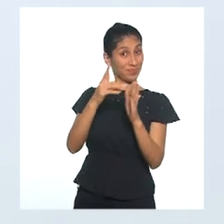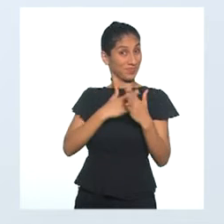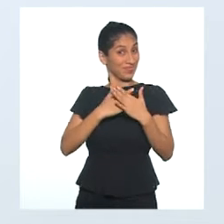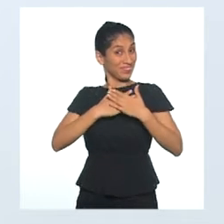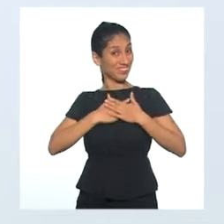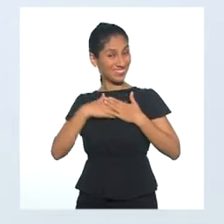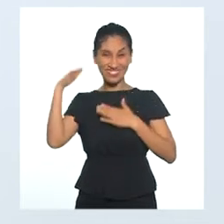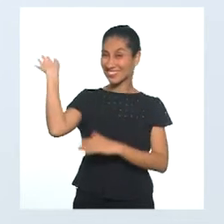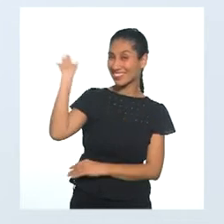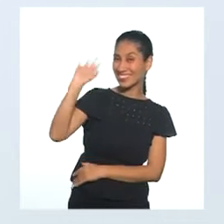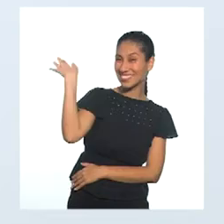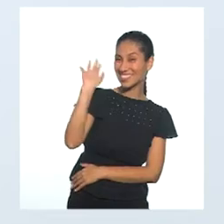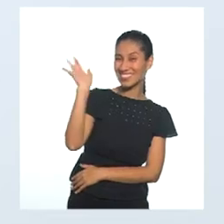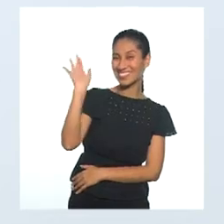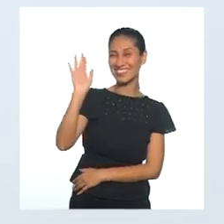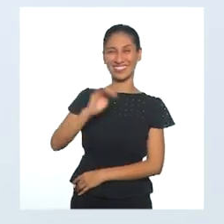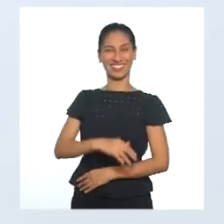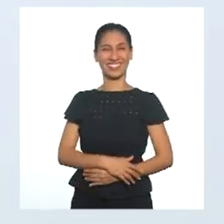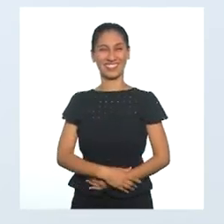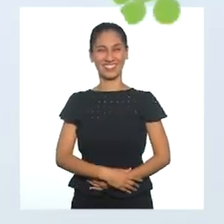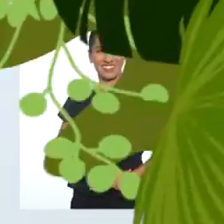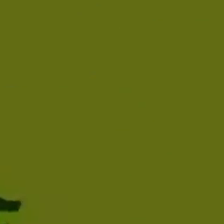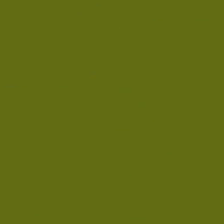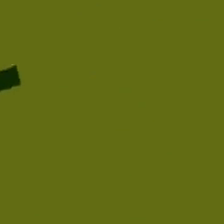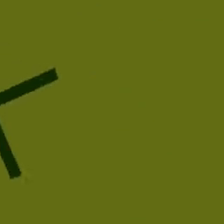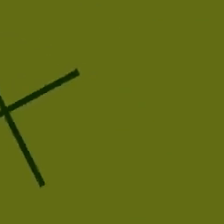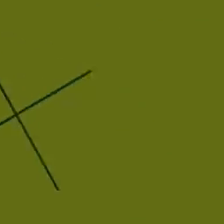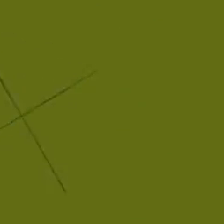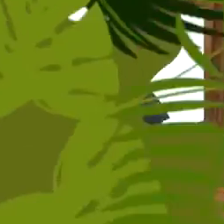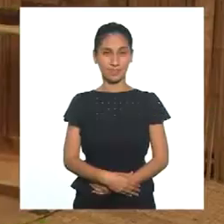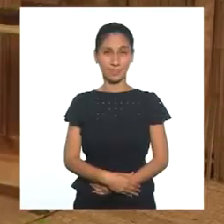disfrutes de ella. ¡Nos vemos!